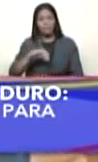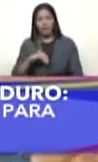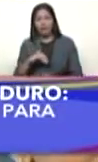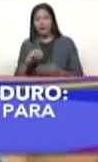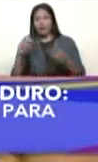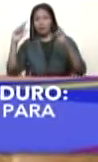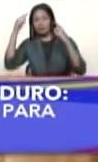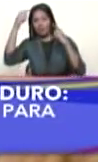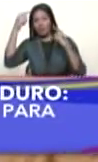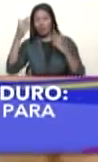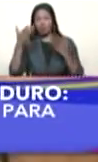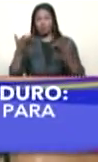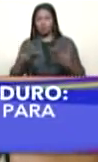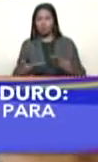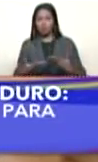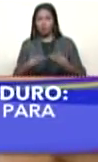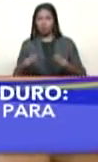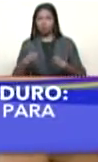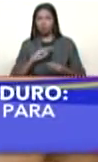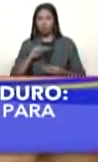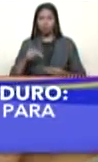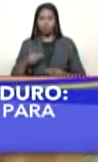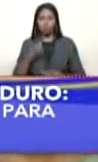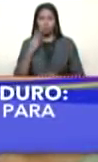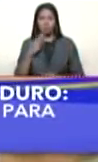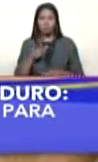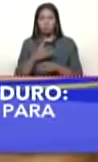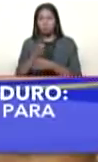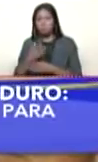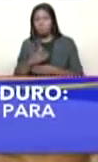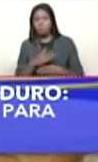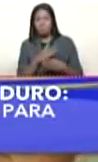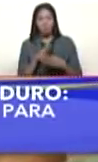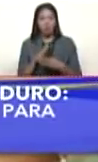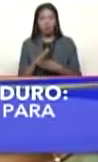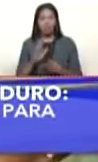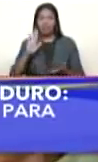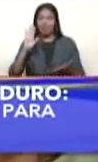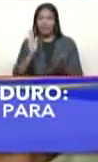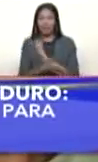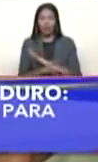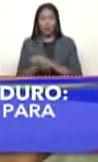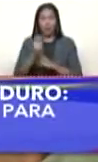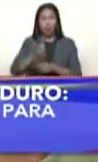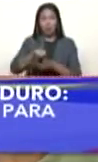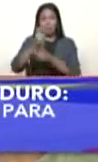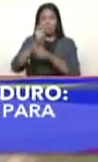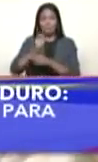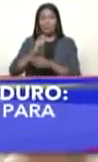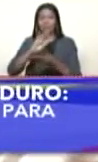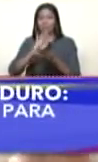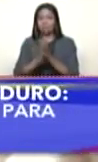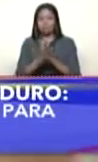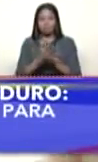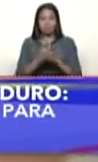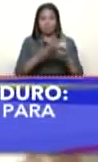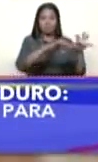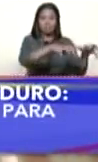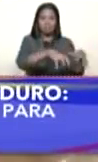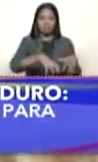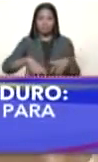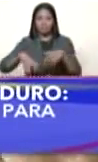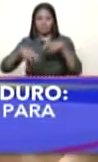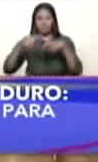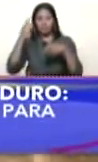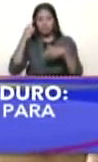Chávez, a costa de lo que fuera, acabó con la pesca destructiva de arrastre